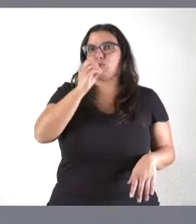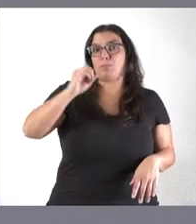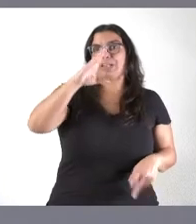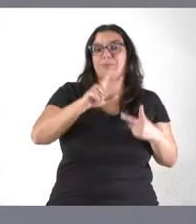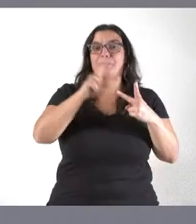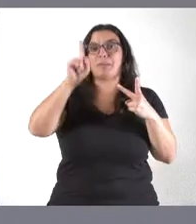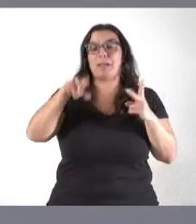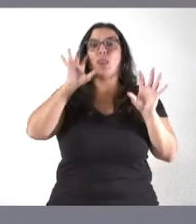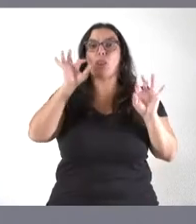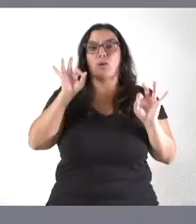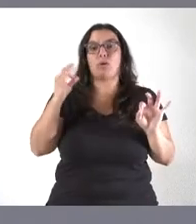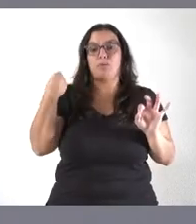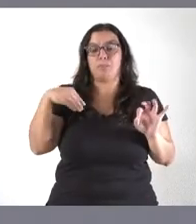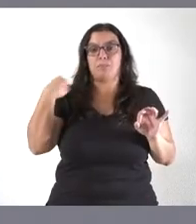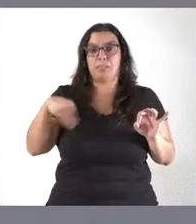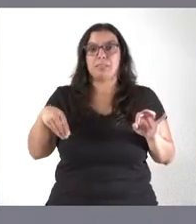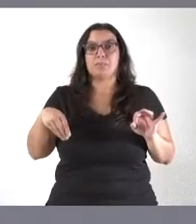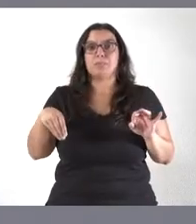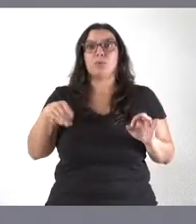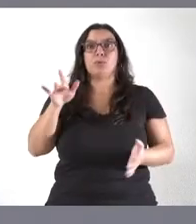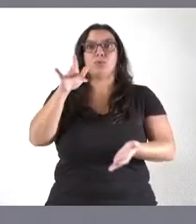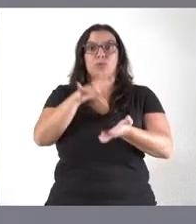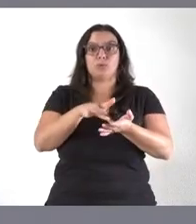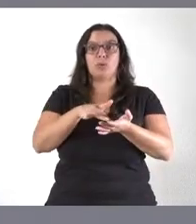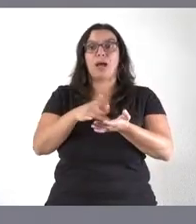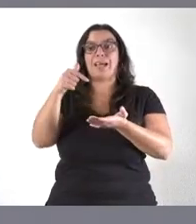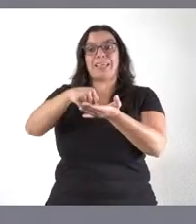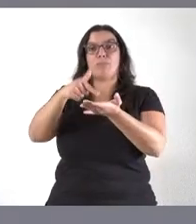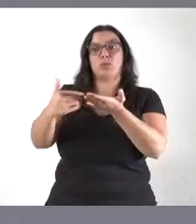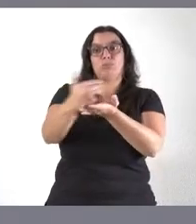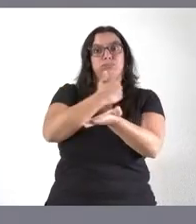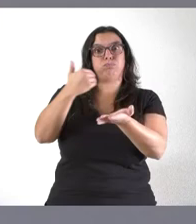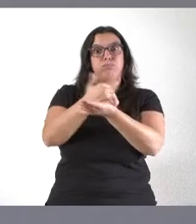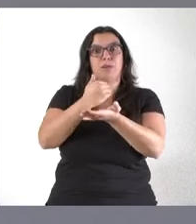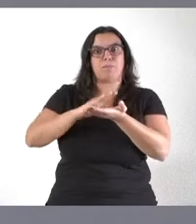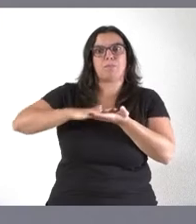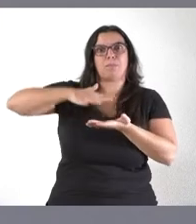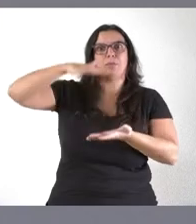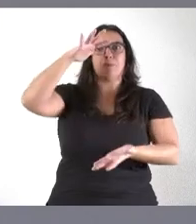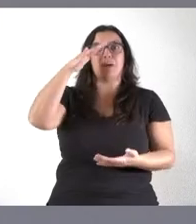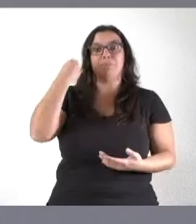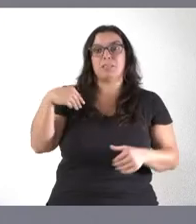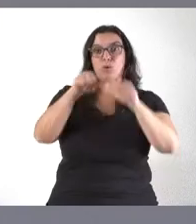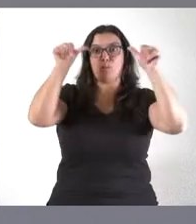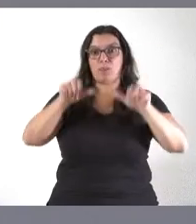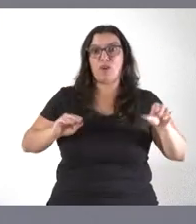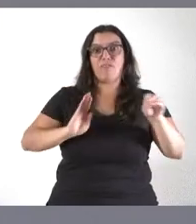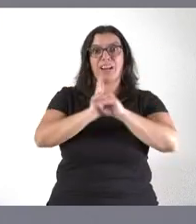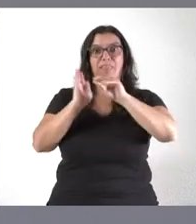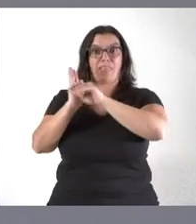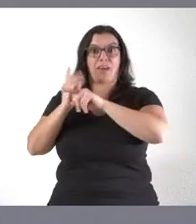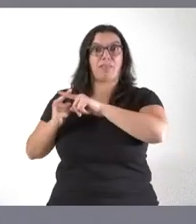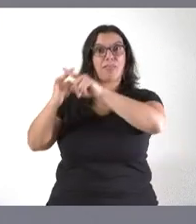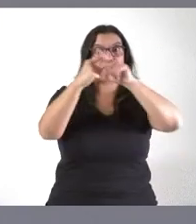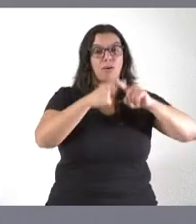lógicamente como consecuencia del incremento de la recaudación que tiene nuestra comunidad y que tiene también el propio modelo de financiación como